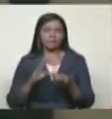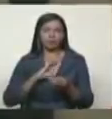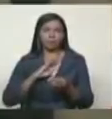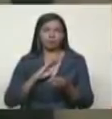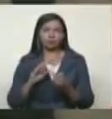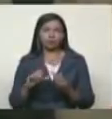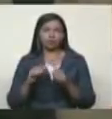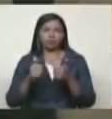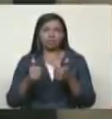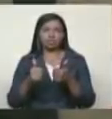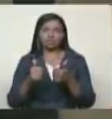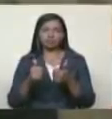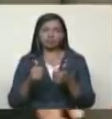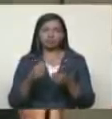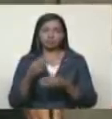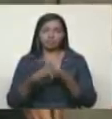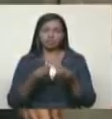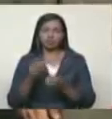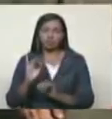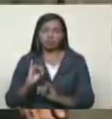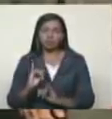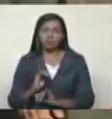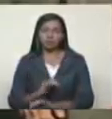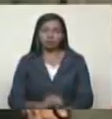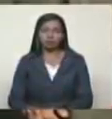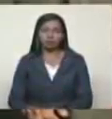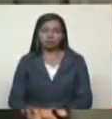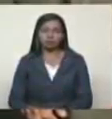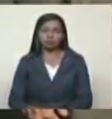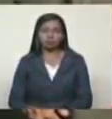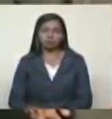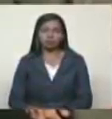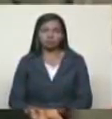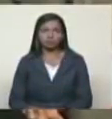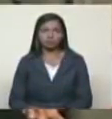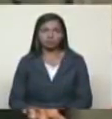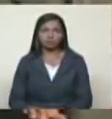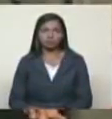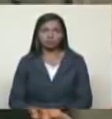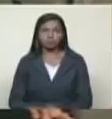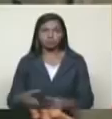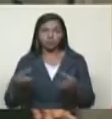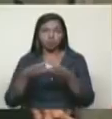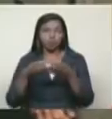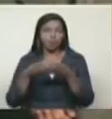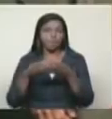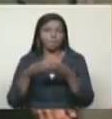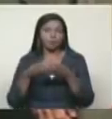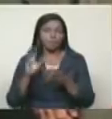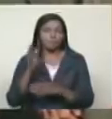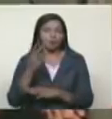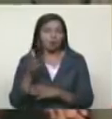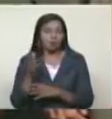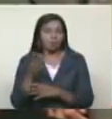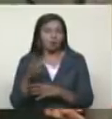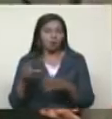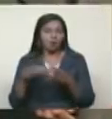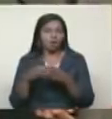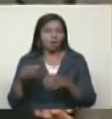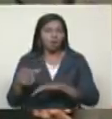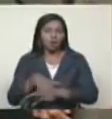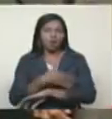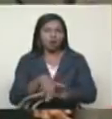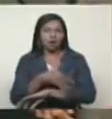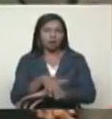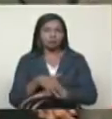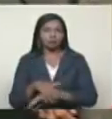República Bolivariana de Venezuela. Y tiene un grupo de países lacayos, de gobiernos lacayos que le siguen las